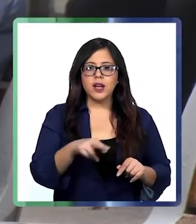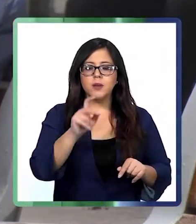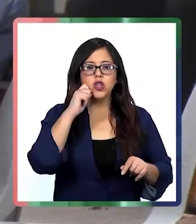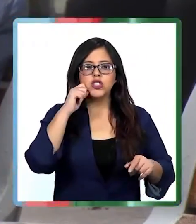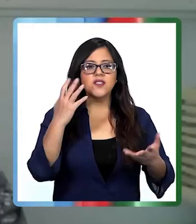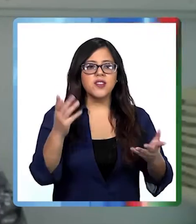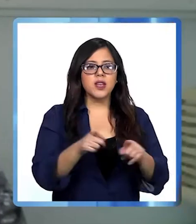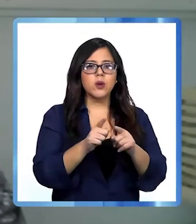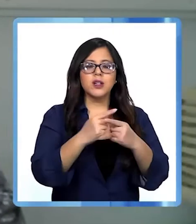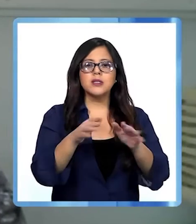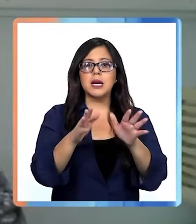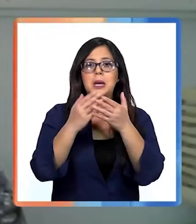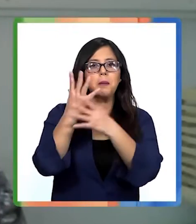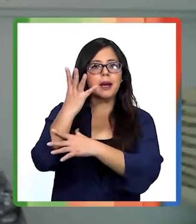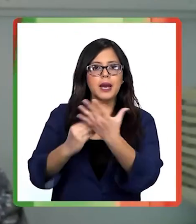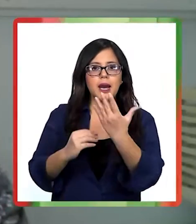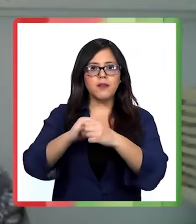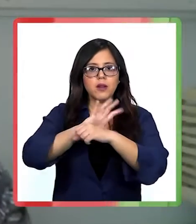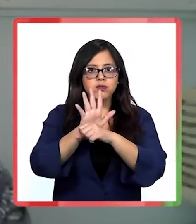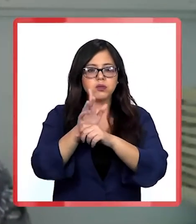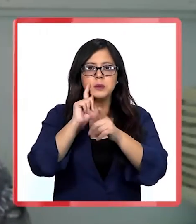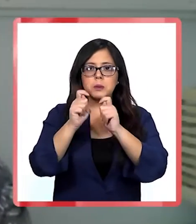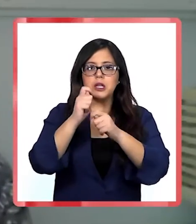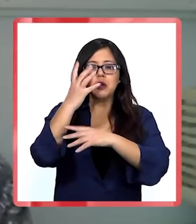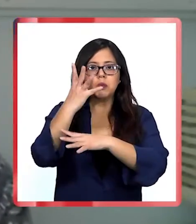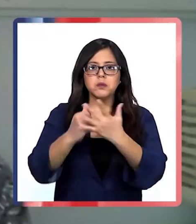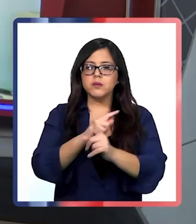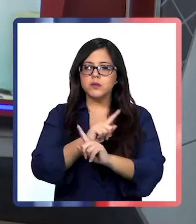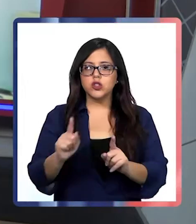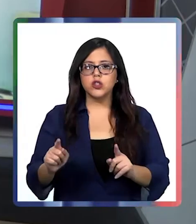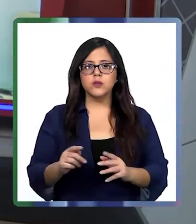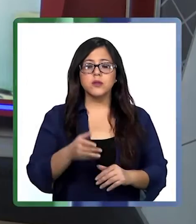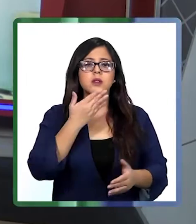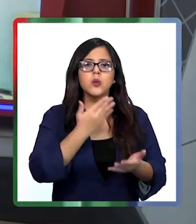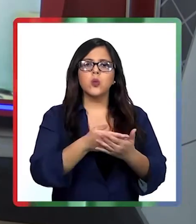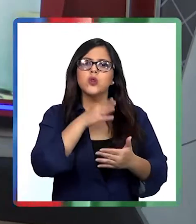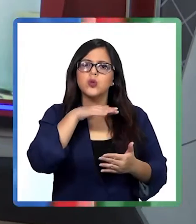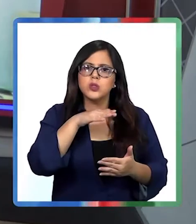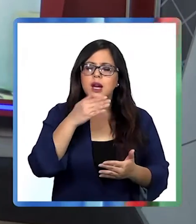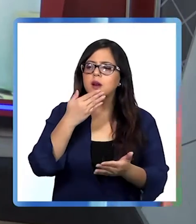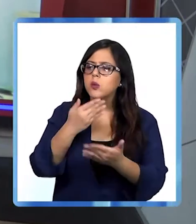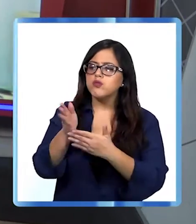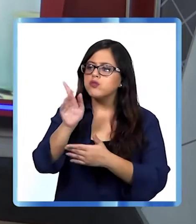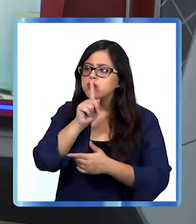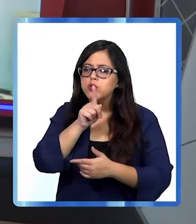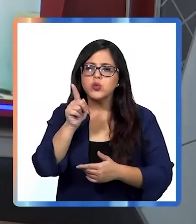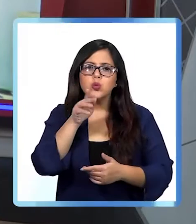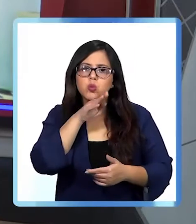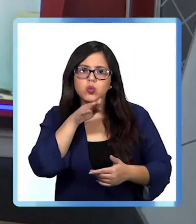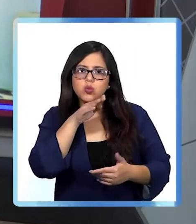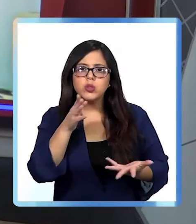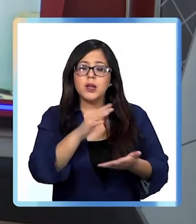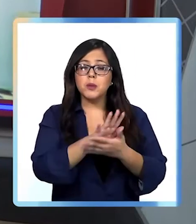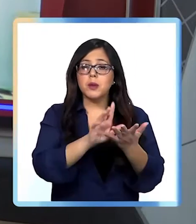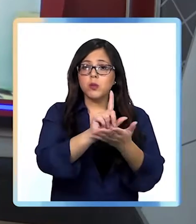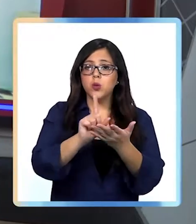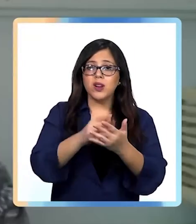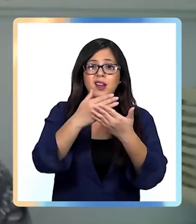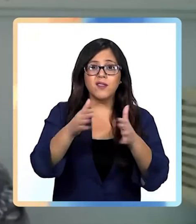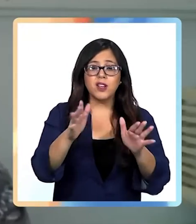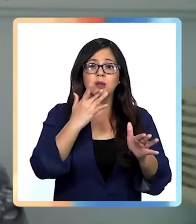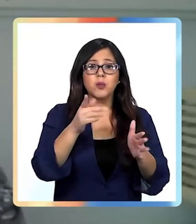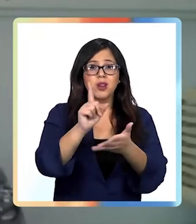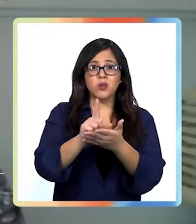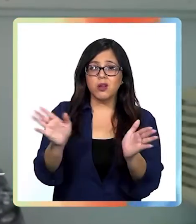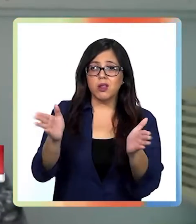significa que la epidemia se haya acabado y que el riesgo se acabe. Entonces, ¿cuándo usar y cuándo no usar? Si uno está en espacio abierto, porque en espacio